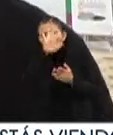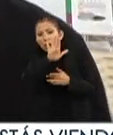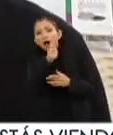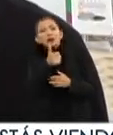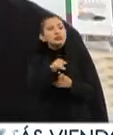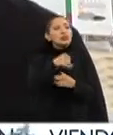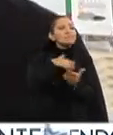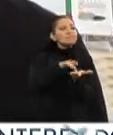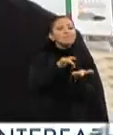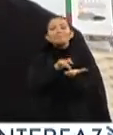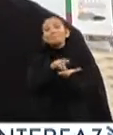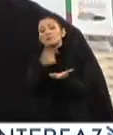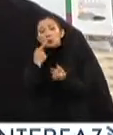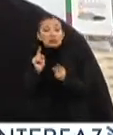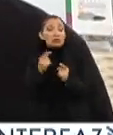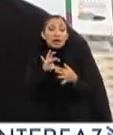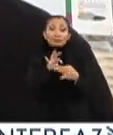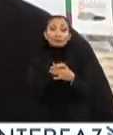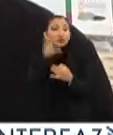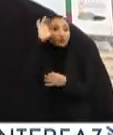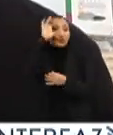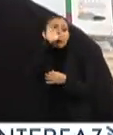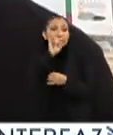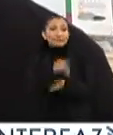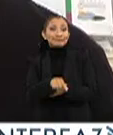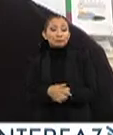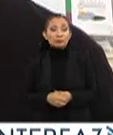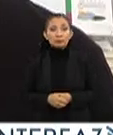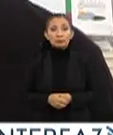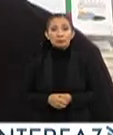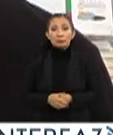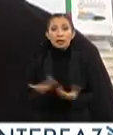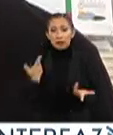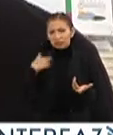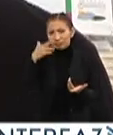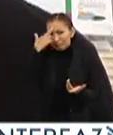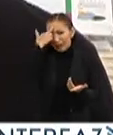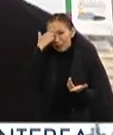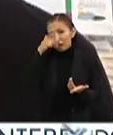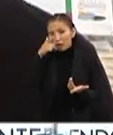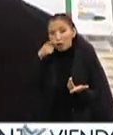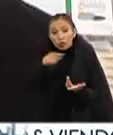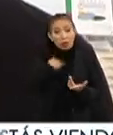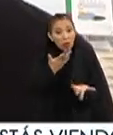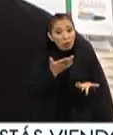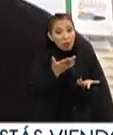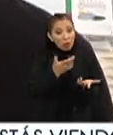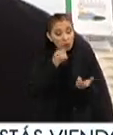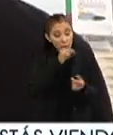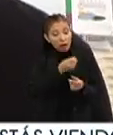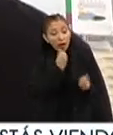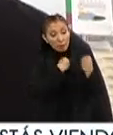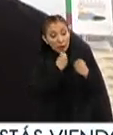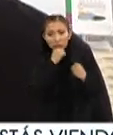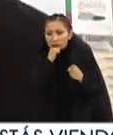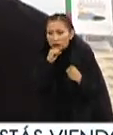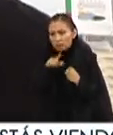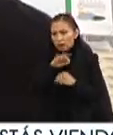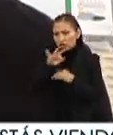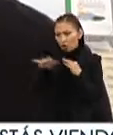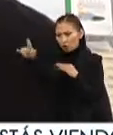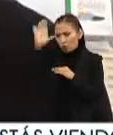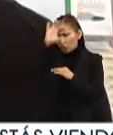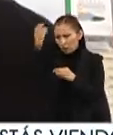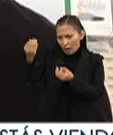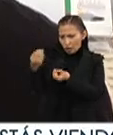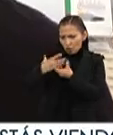cultura y pues la música es cultura, ¿no? Y acordémonos que no nomás de pan vive el hombre, sino de todo tipo